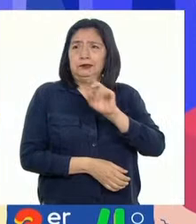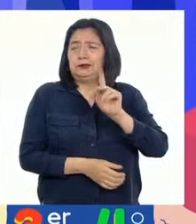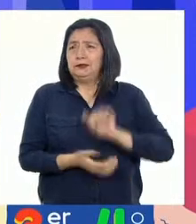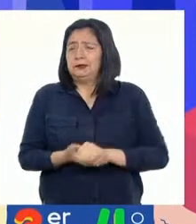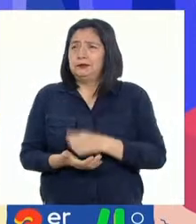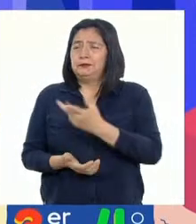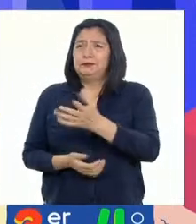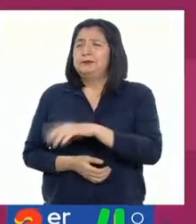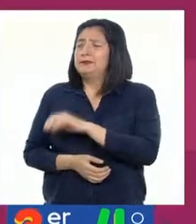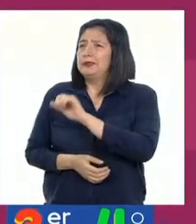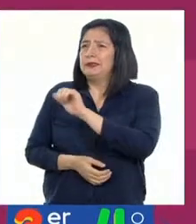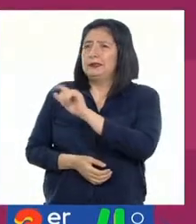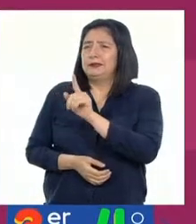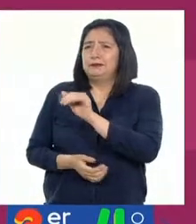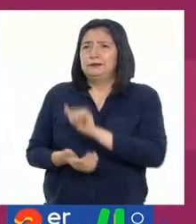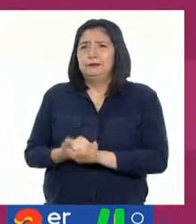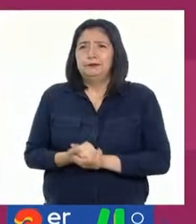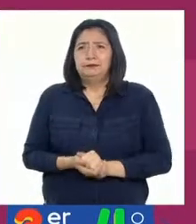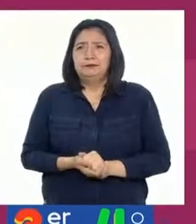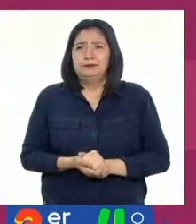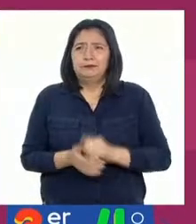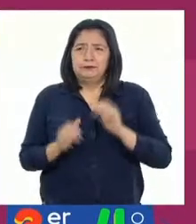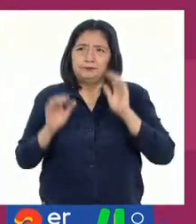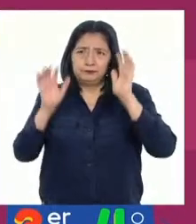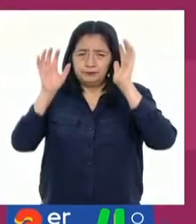los alces de Alaska.